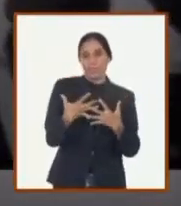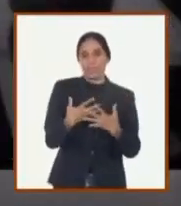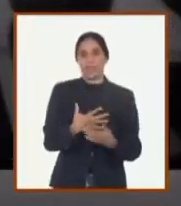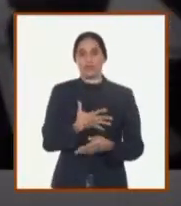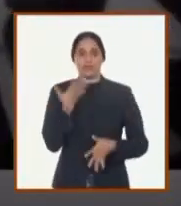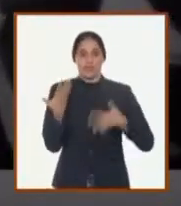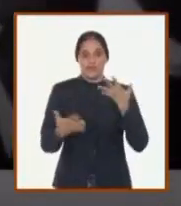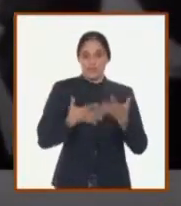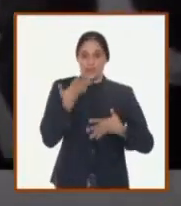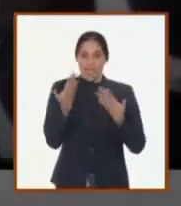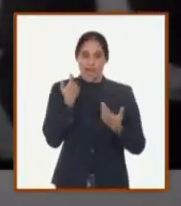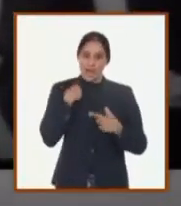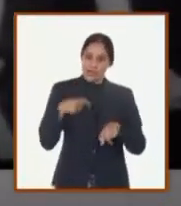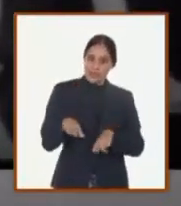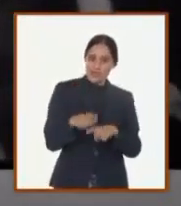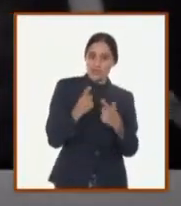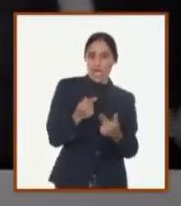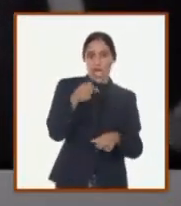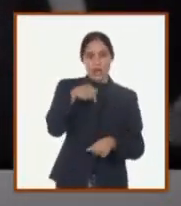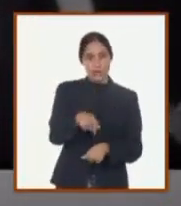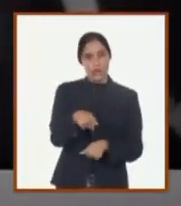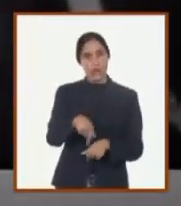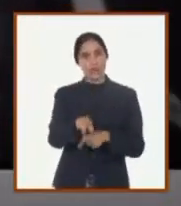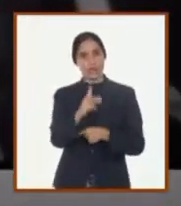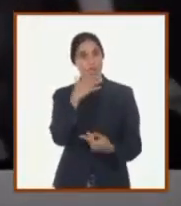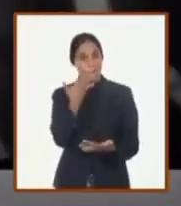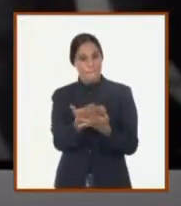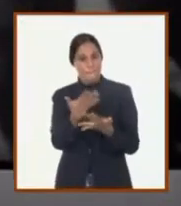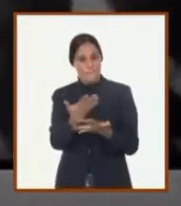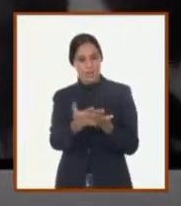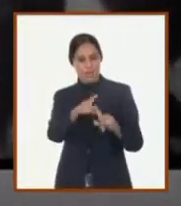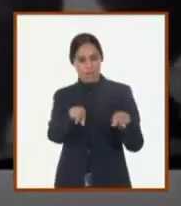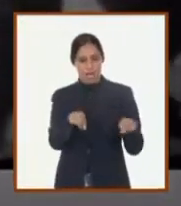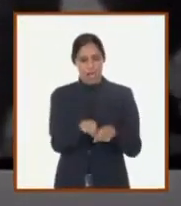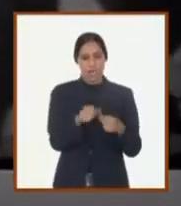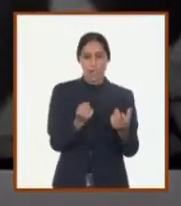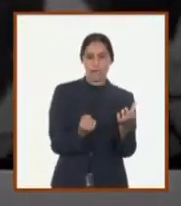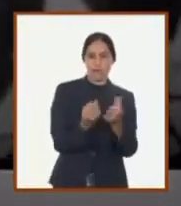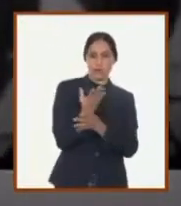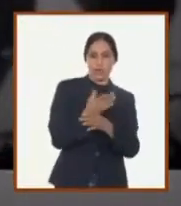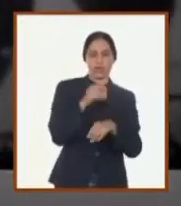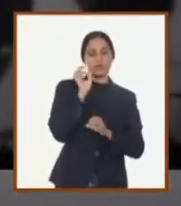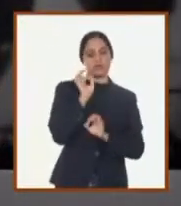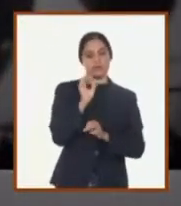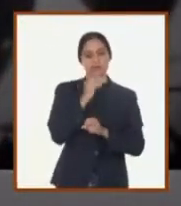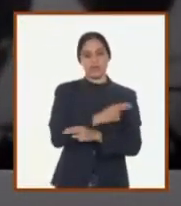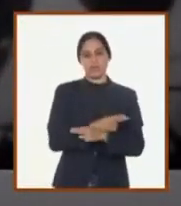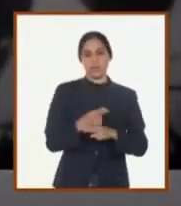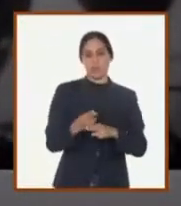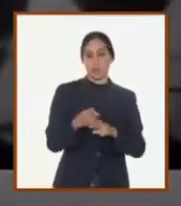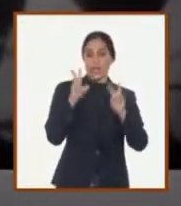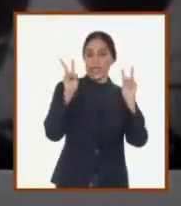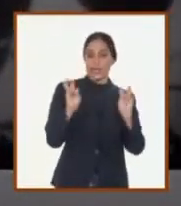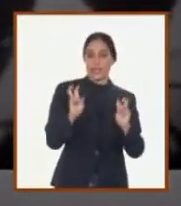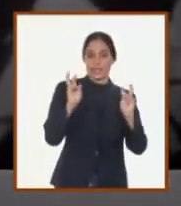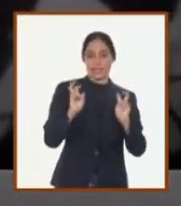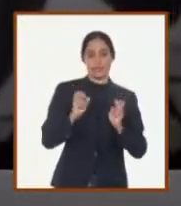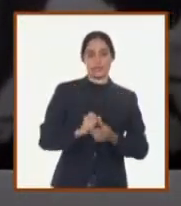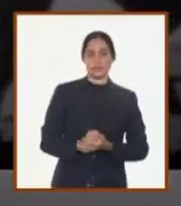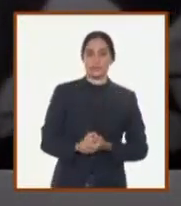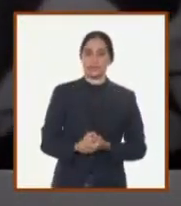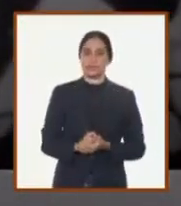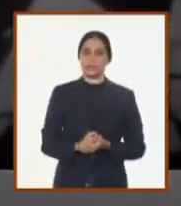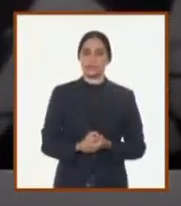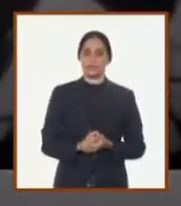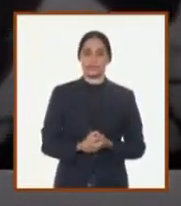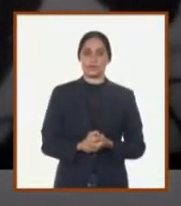vigésimo aniversario de una de sus más queridas y entrañables creaciones la oficina de asuntos históricos